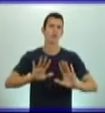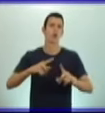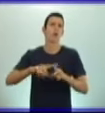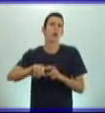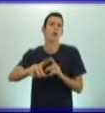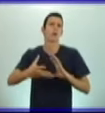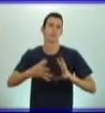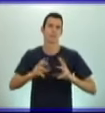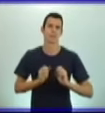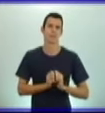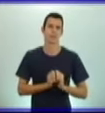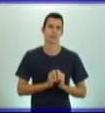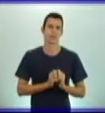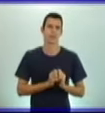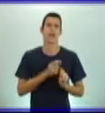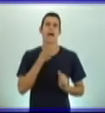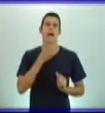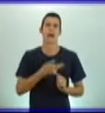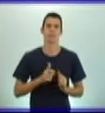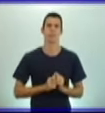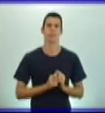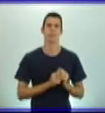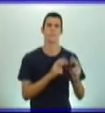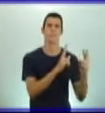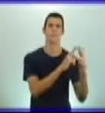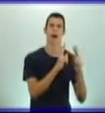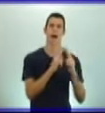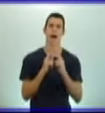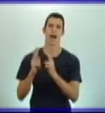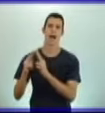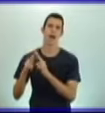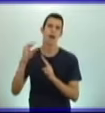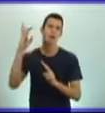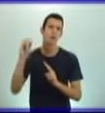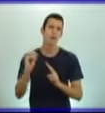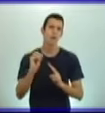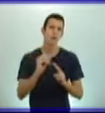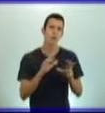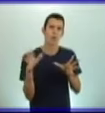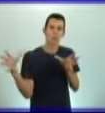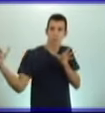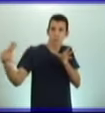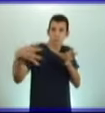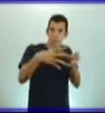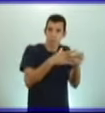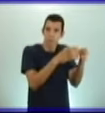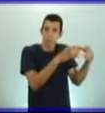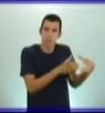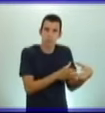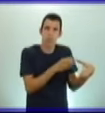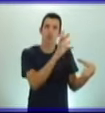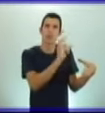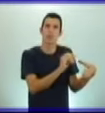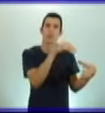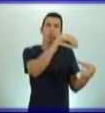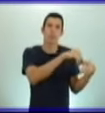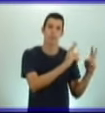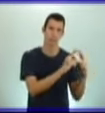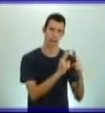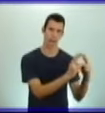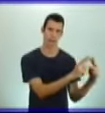pares ordenados. ¿Qué tenemos que observar entonces? ¿Cómo están formadas los componentes de estos pares